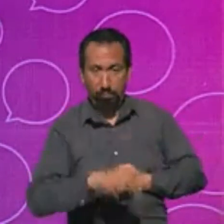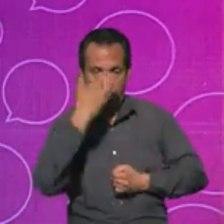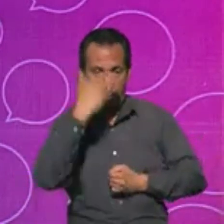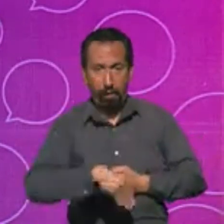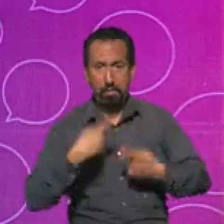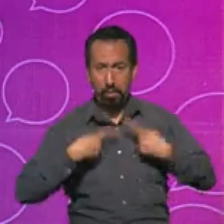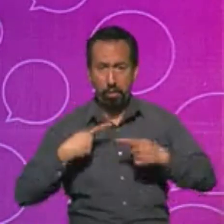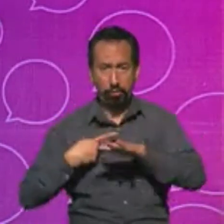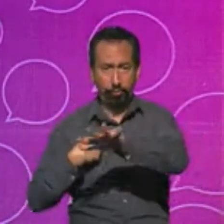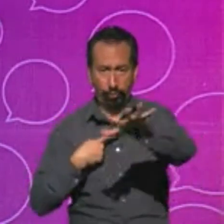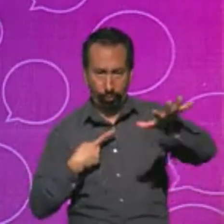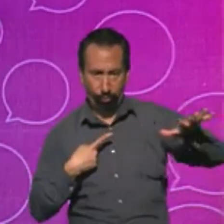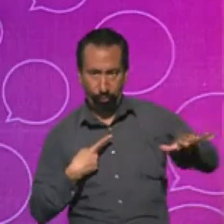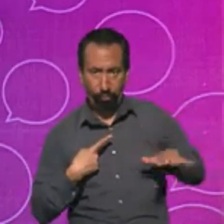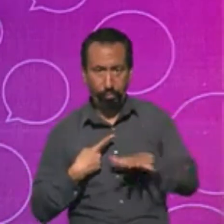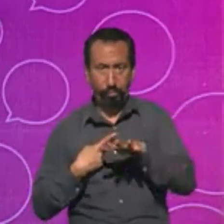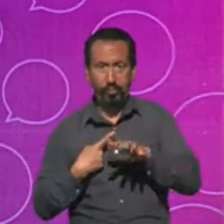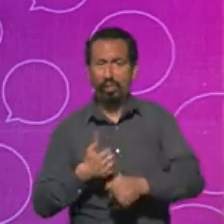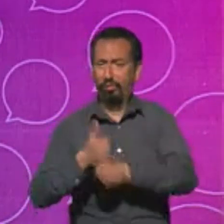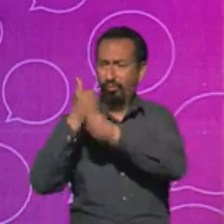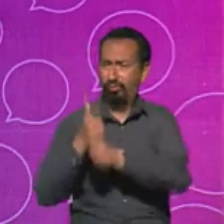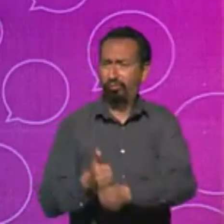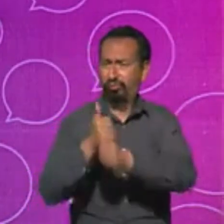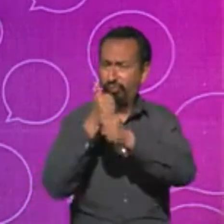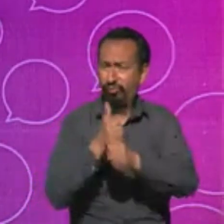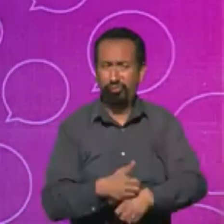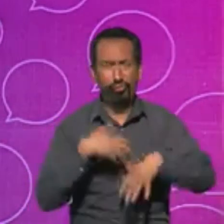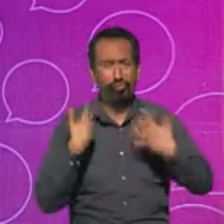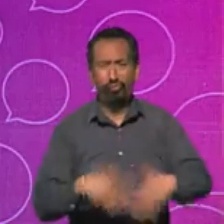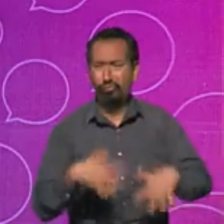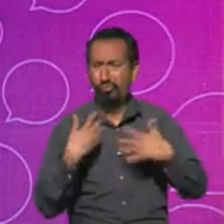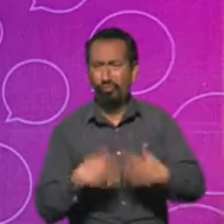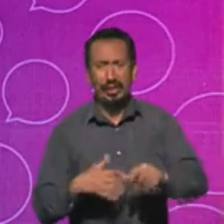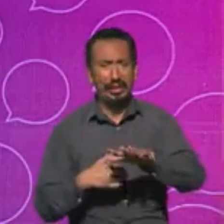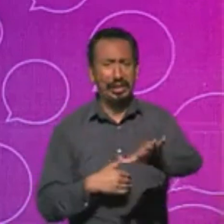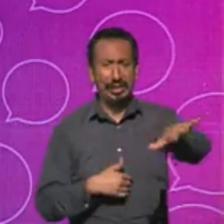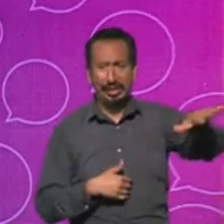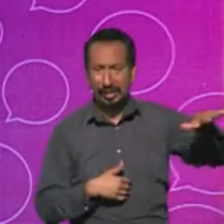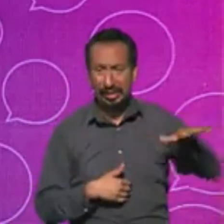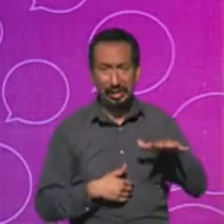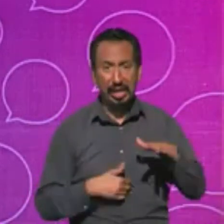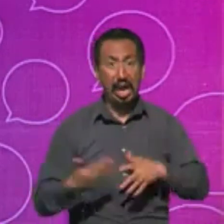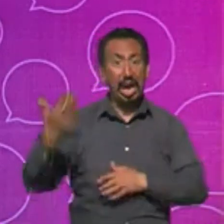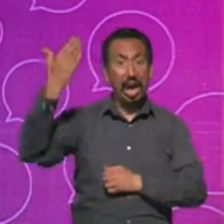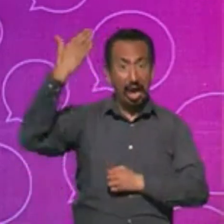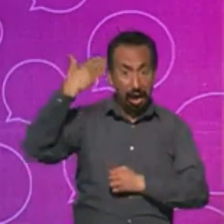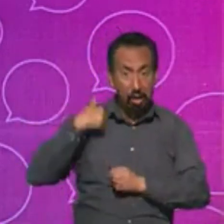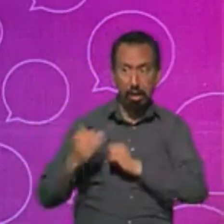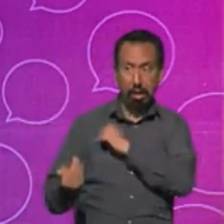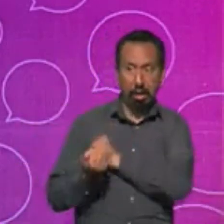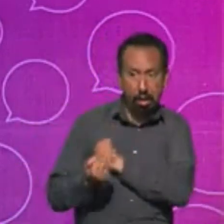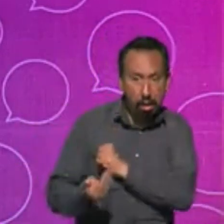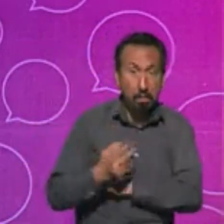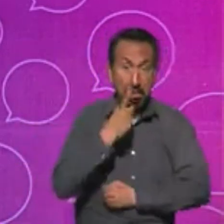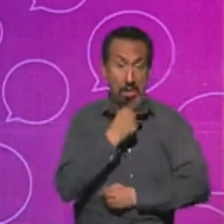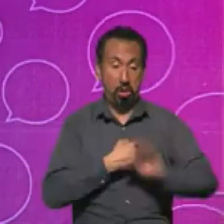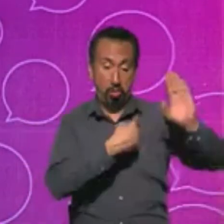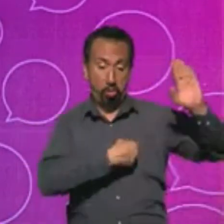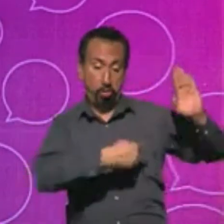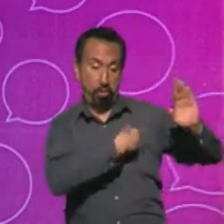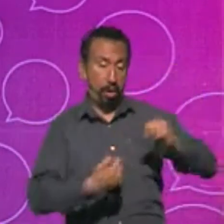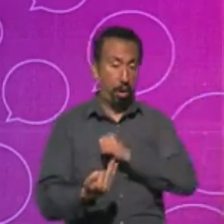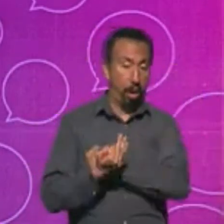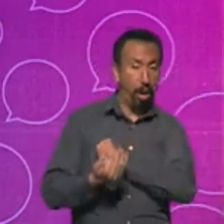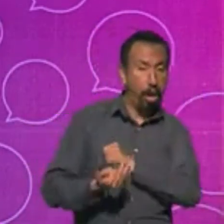generación que sufrió los estragos de quienes dijeron que nos iban a cuidar quienes nos iban a proteger y que nos